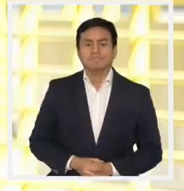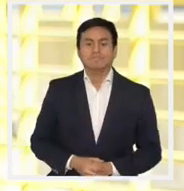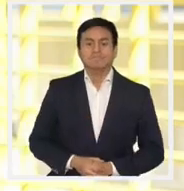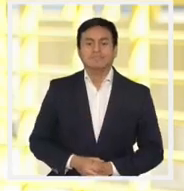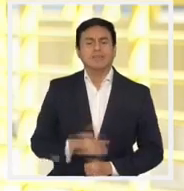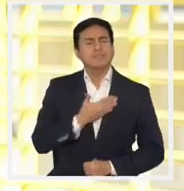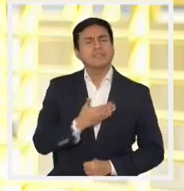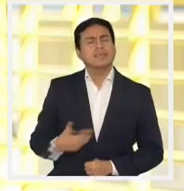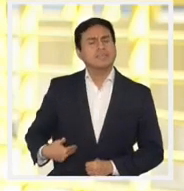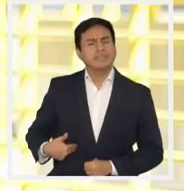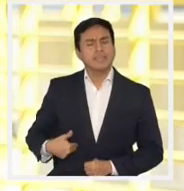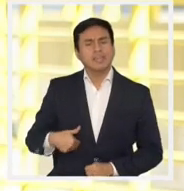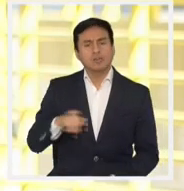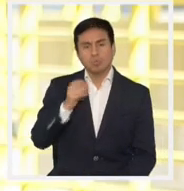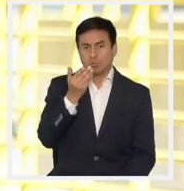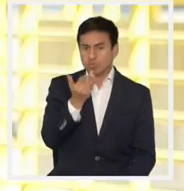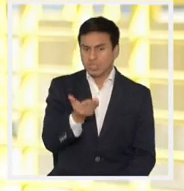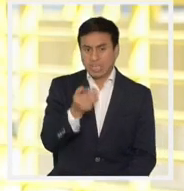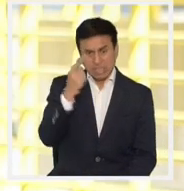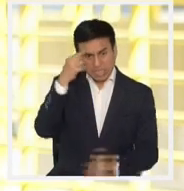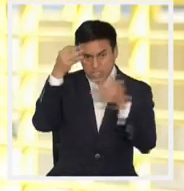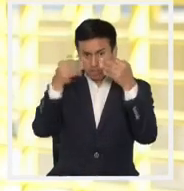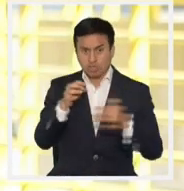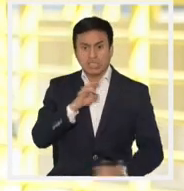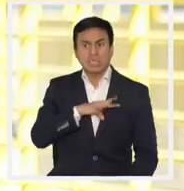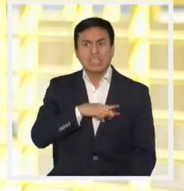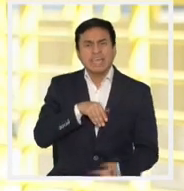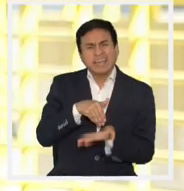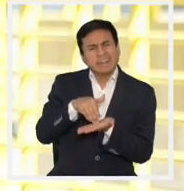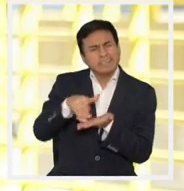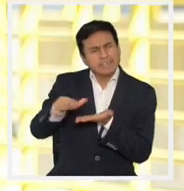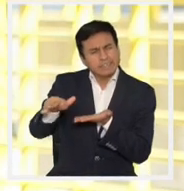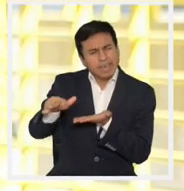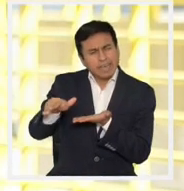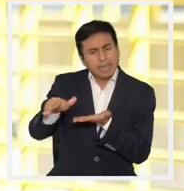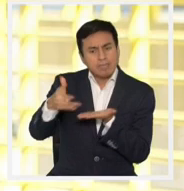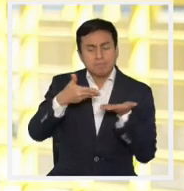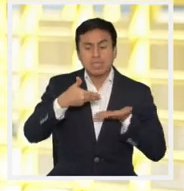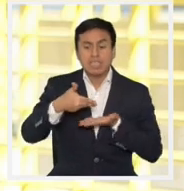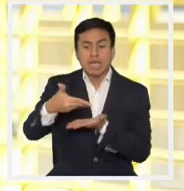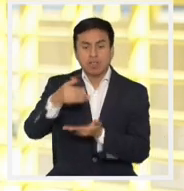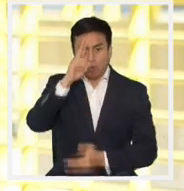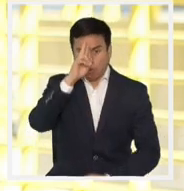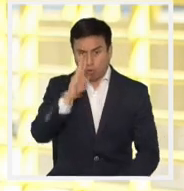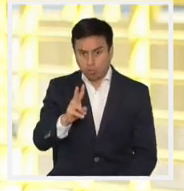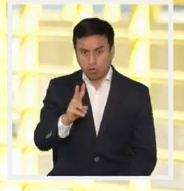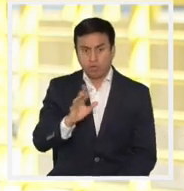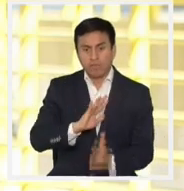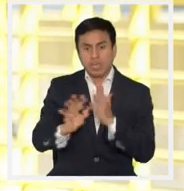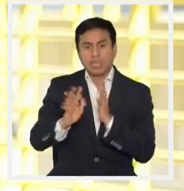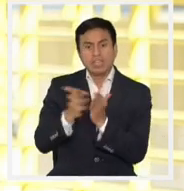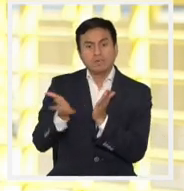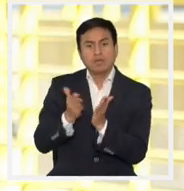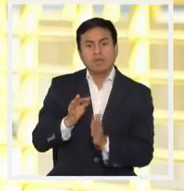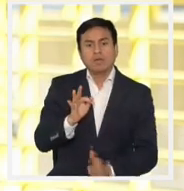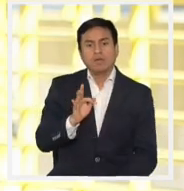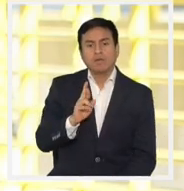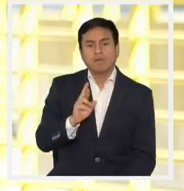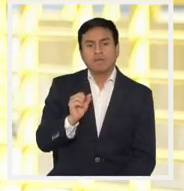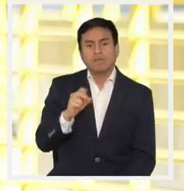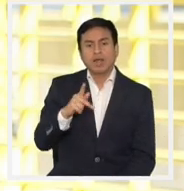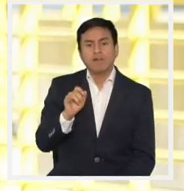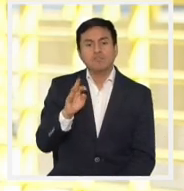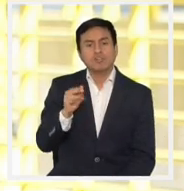región de la Araucanía. Sí, seguimos escuchando al presidente Boric. La decisión de que Chile rechazara ser invitado de honor de la Feria del Libro de Frankfurt,